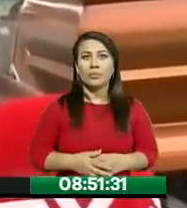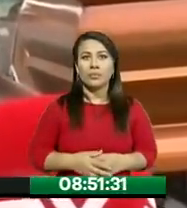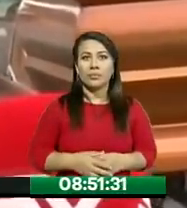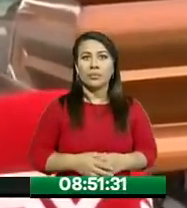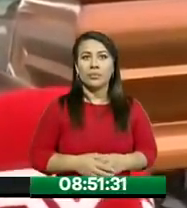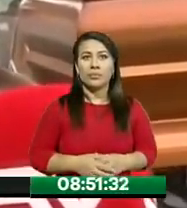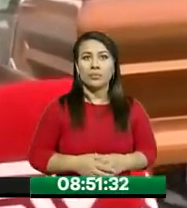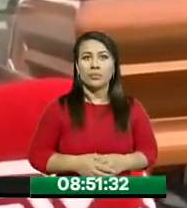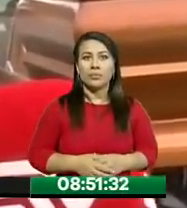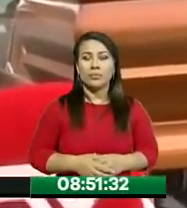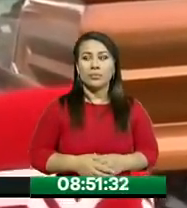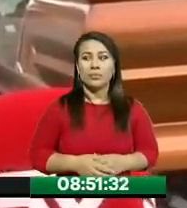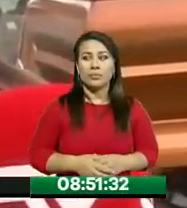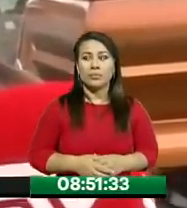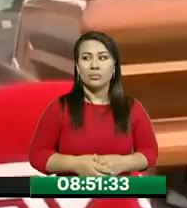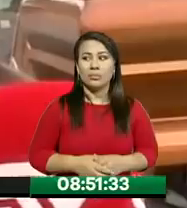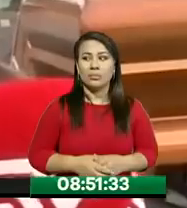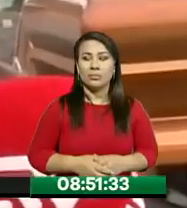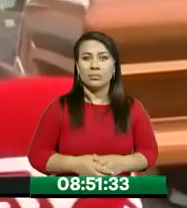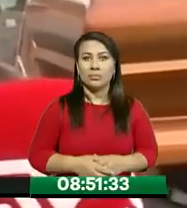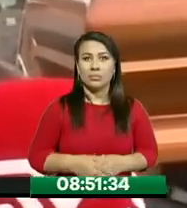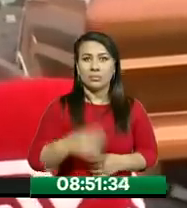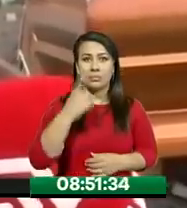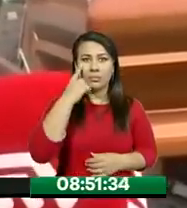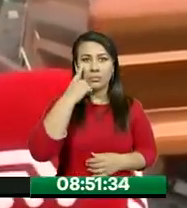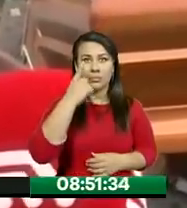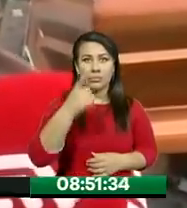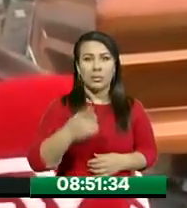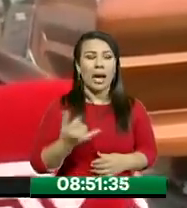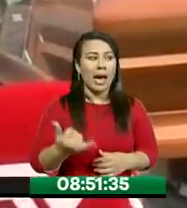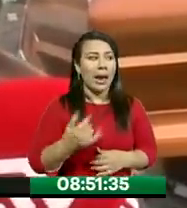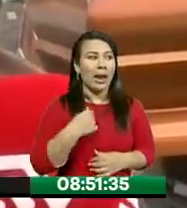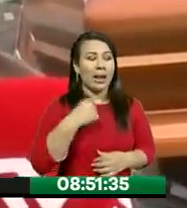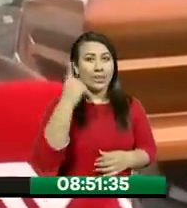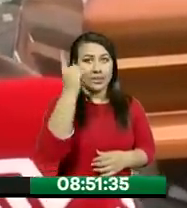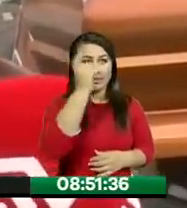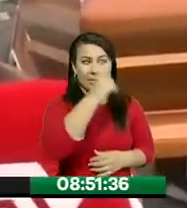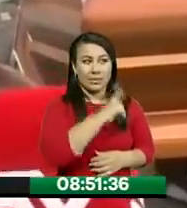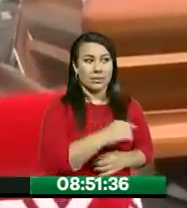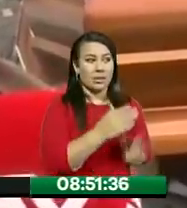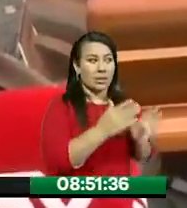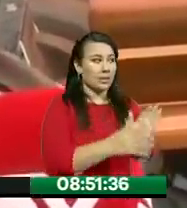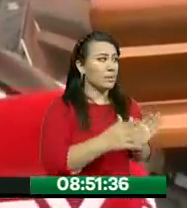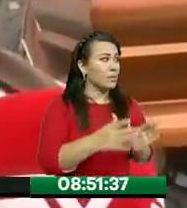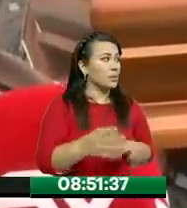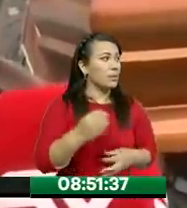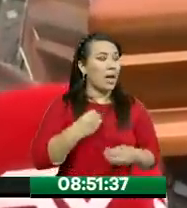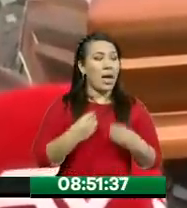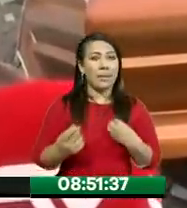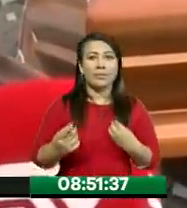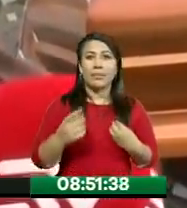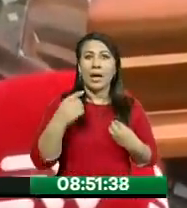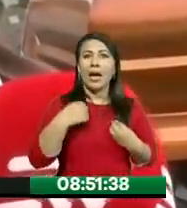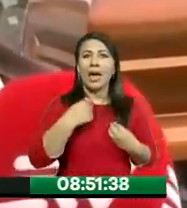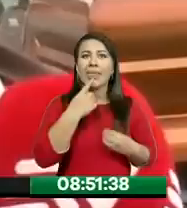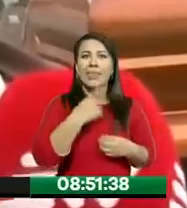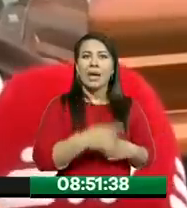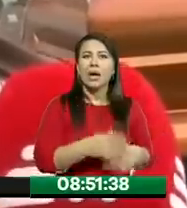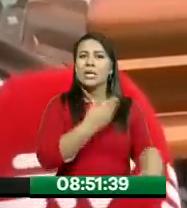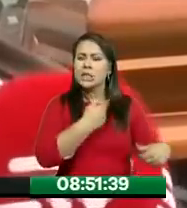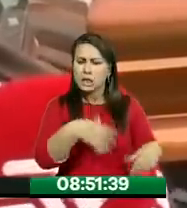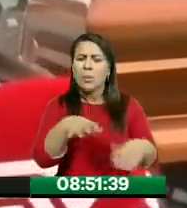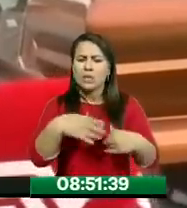Ocho de la mañana y 40 minutos. Gracias por continuar en nuestra compañía. Y les informamos que un video aficionado captó